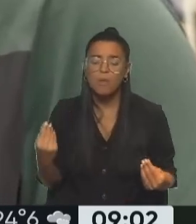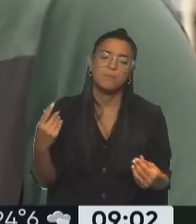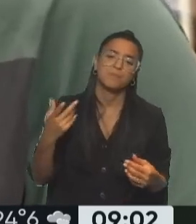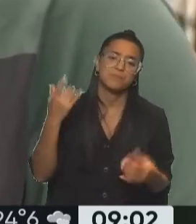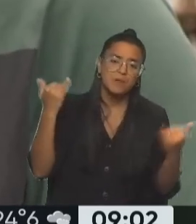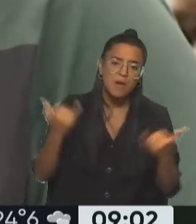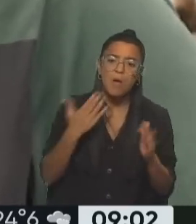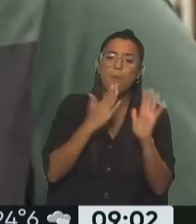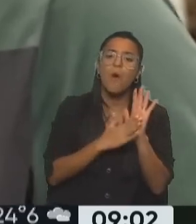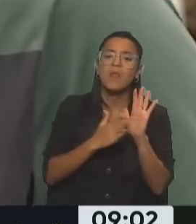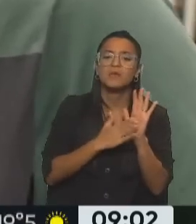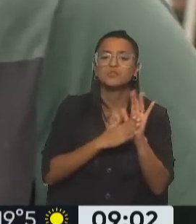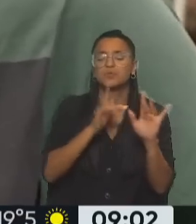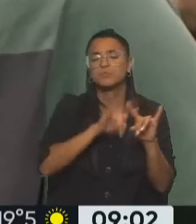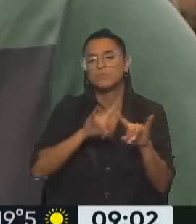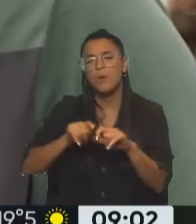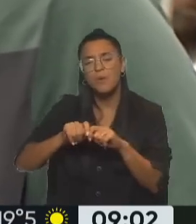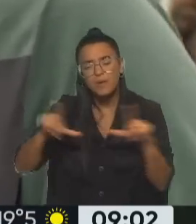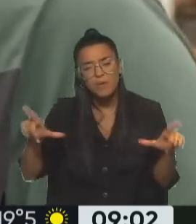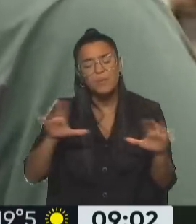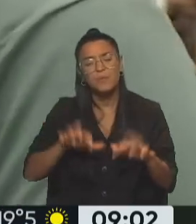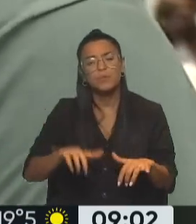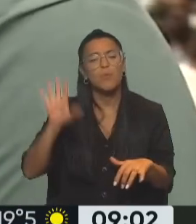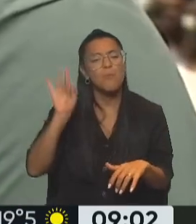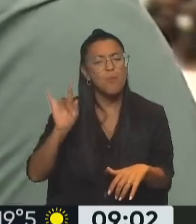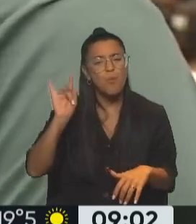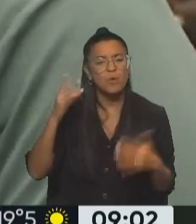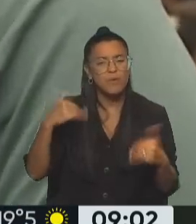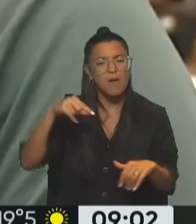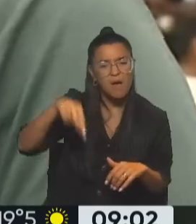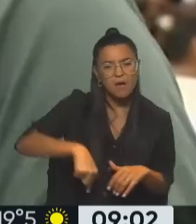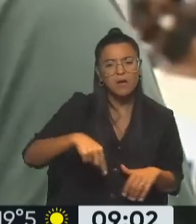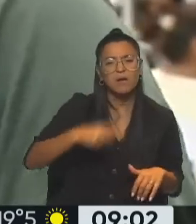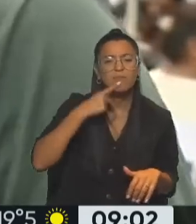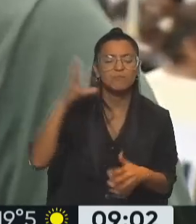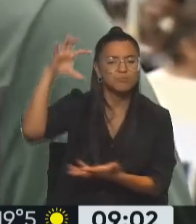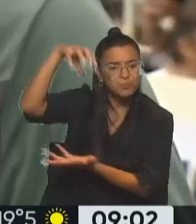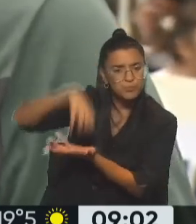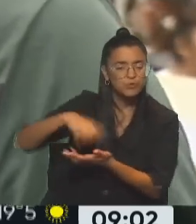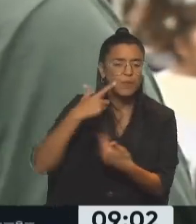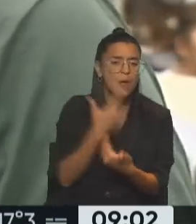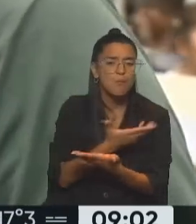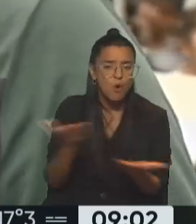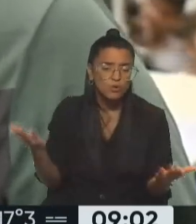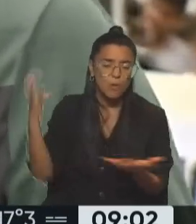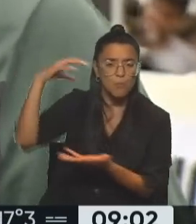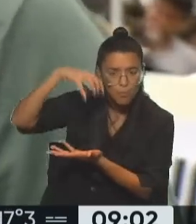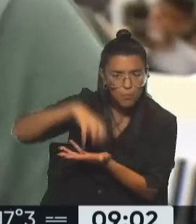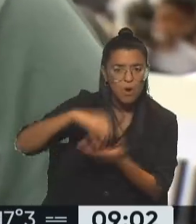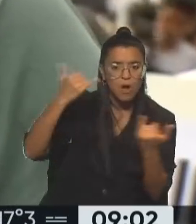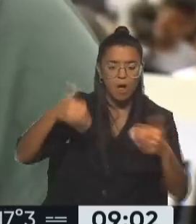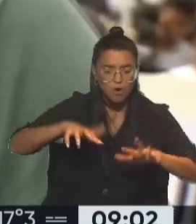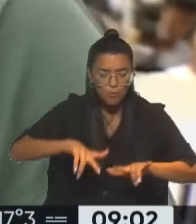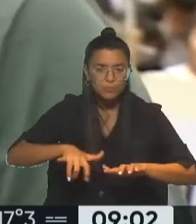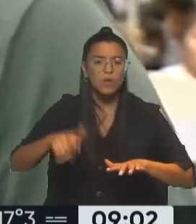hacer la validación virtual, que es muy compleja, que es muy difícil. Estuvimos acá, pusimos un puesto para mostrar, un puesto con una